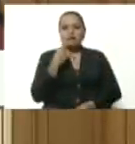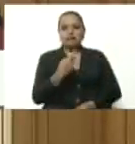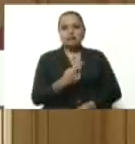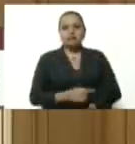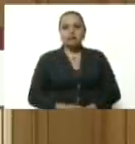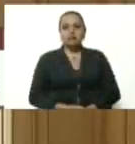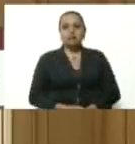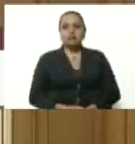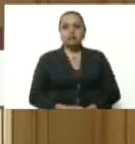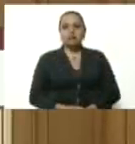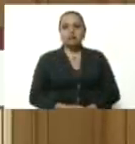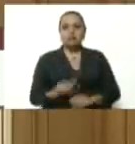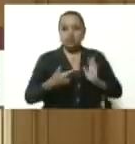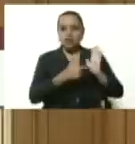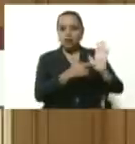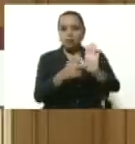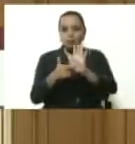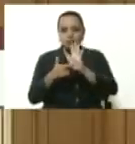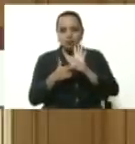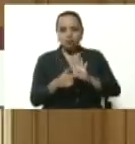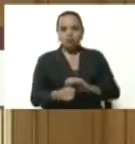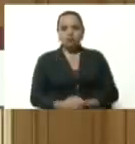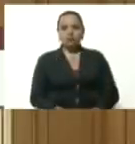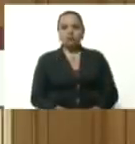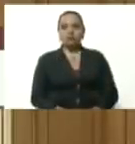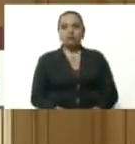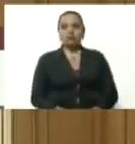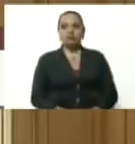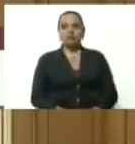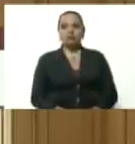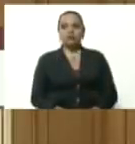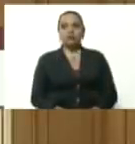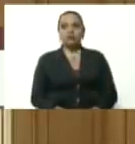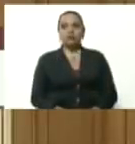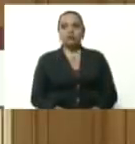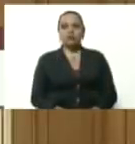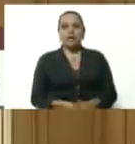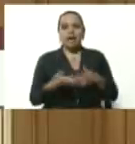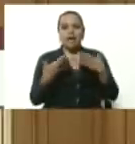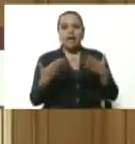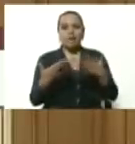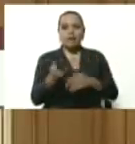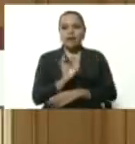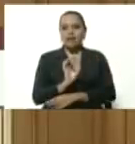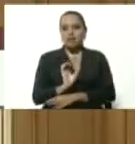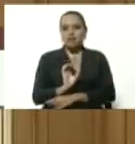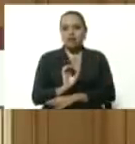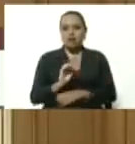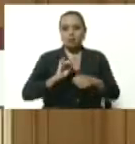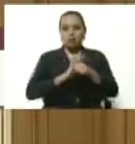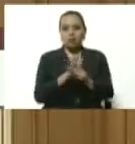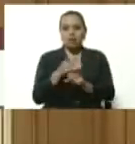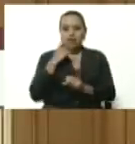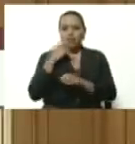así lo dejó de manifiesto la emergencia por el coronavirus. Y es